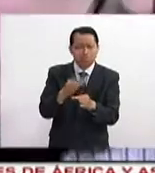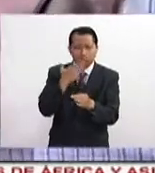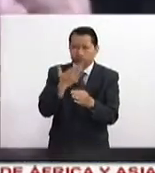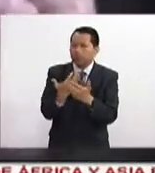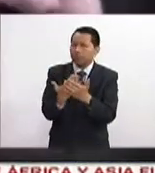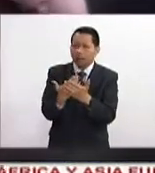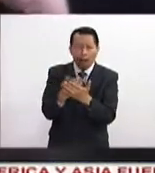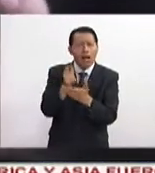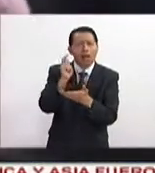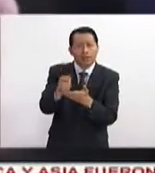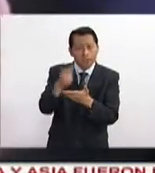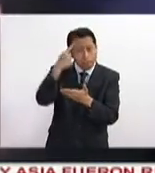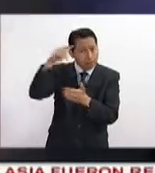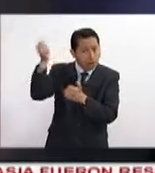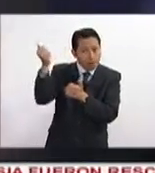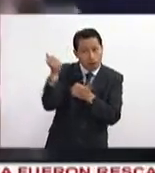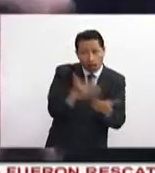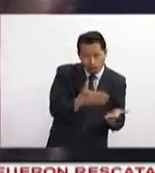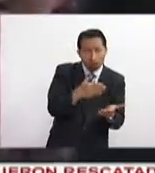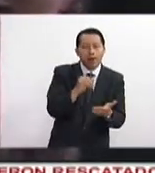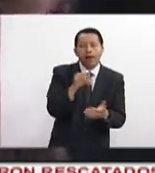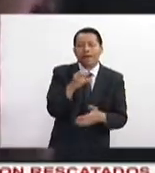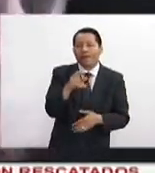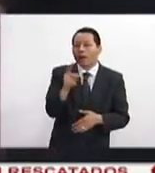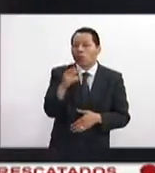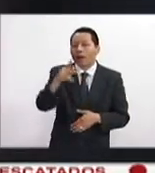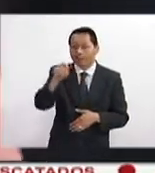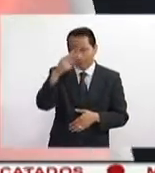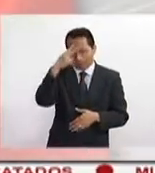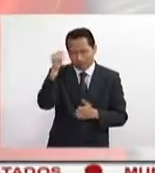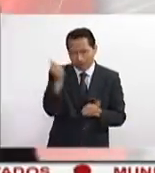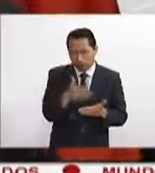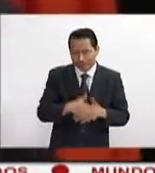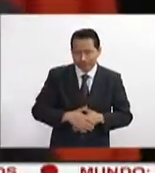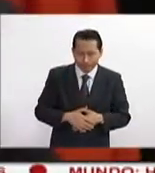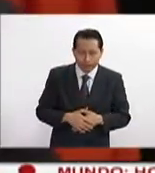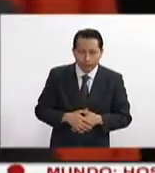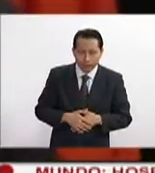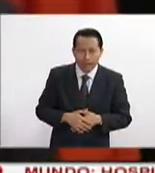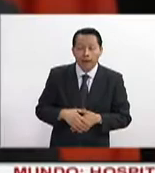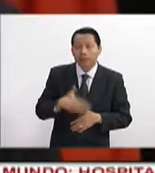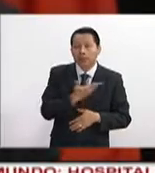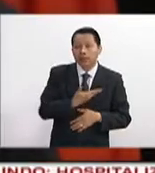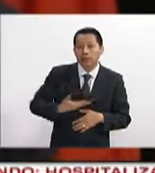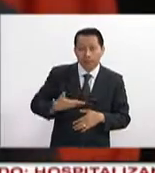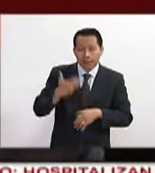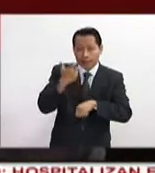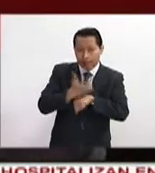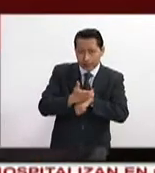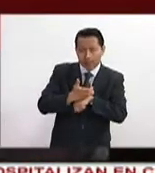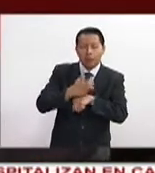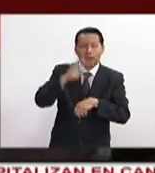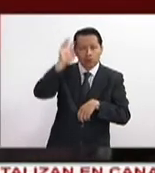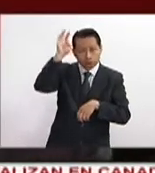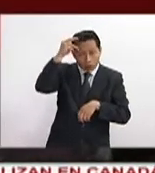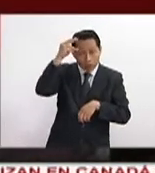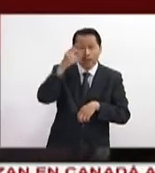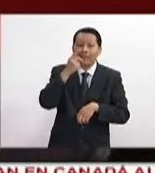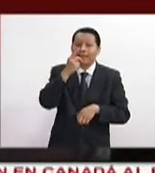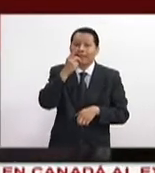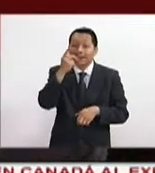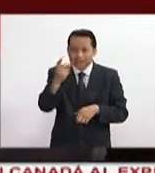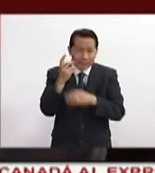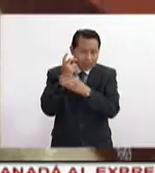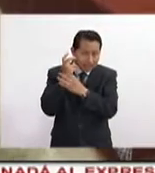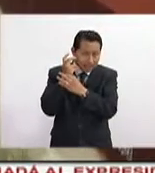logística para extraditar al exgobernador de Veracruz, Javier Duarte. El presidente de Estados Unidos, Donald Trump, dice que